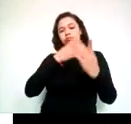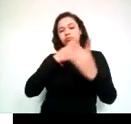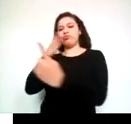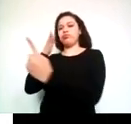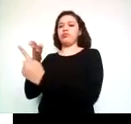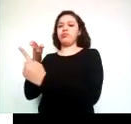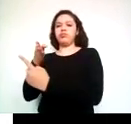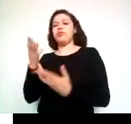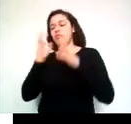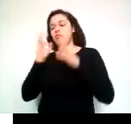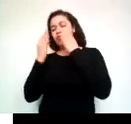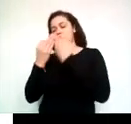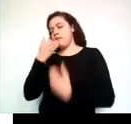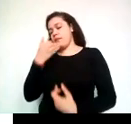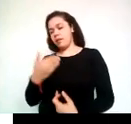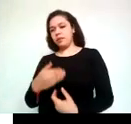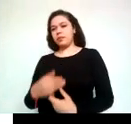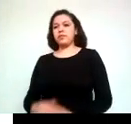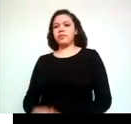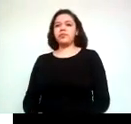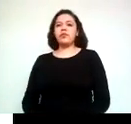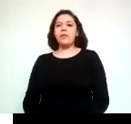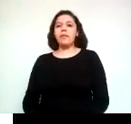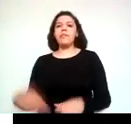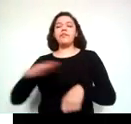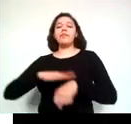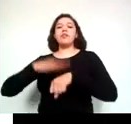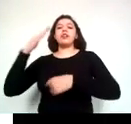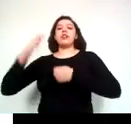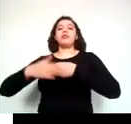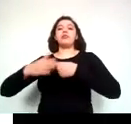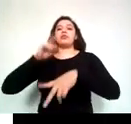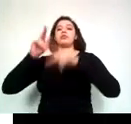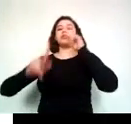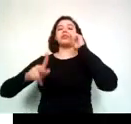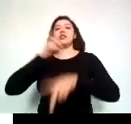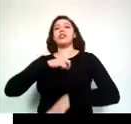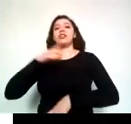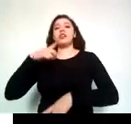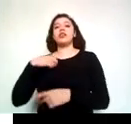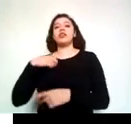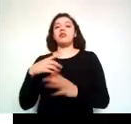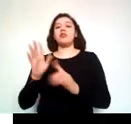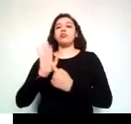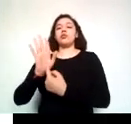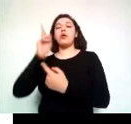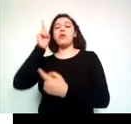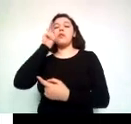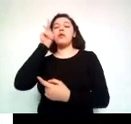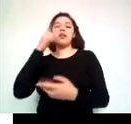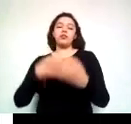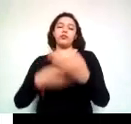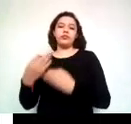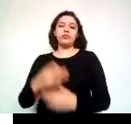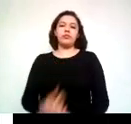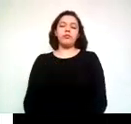también, sobre todo en la siguiente plática, que debemos tener evidencia de todos estos puntos. Ahora, ¿qué